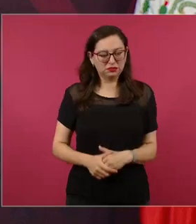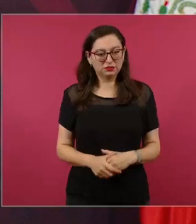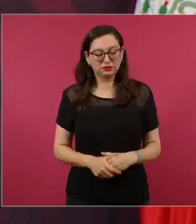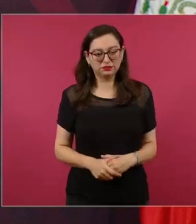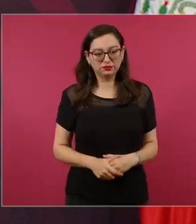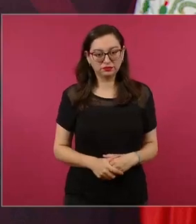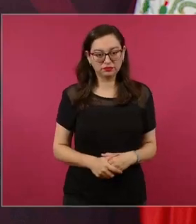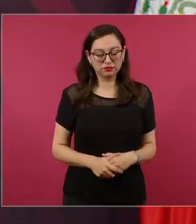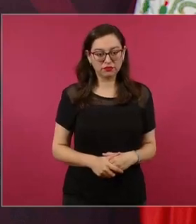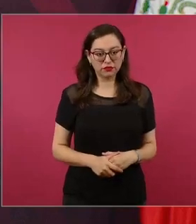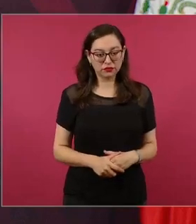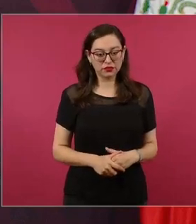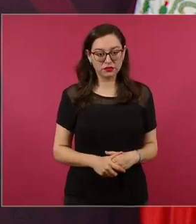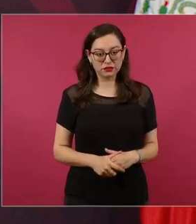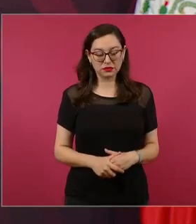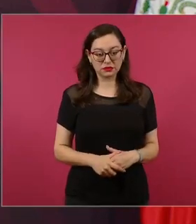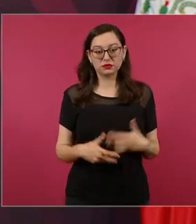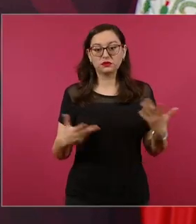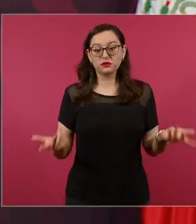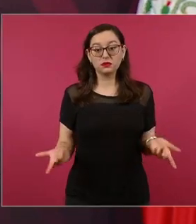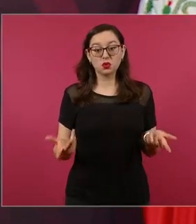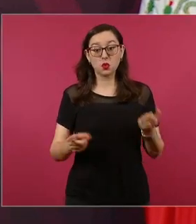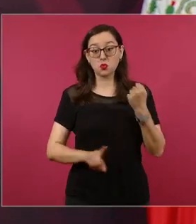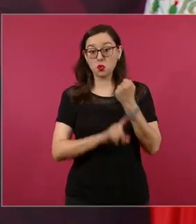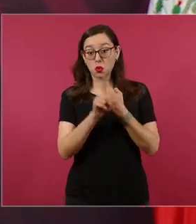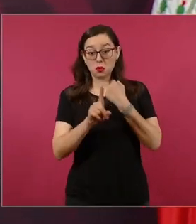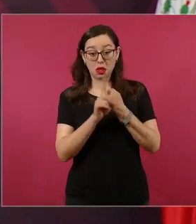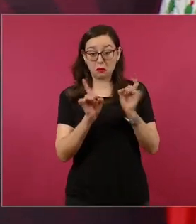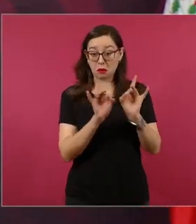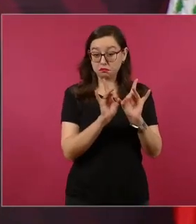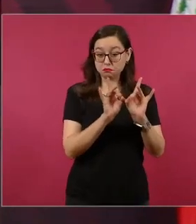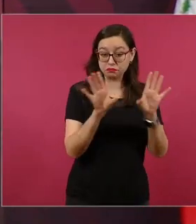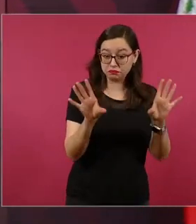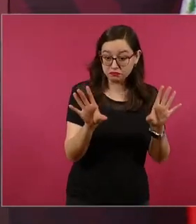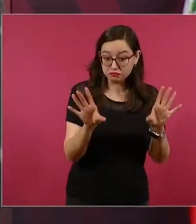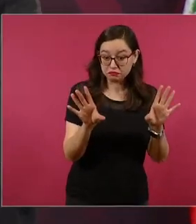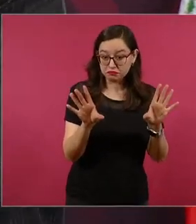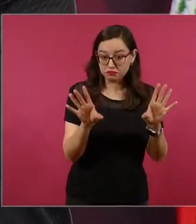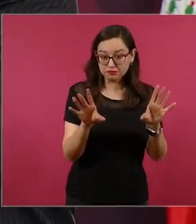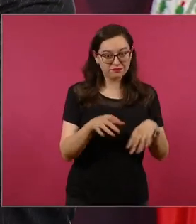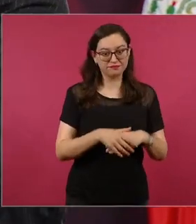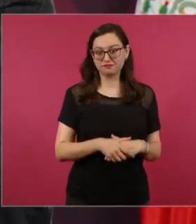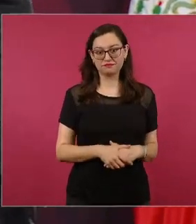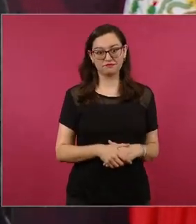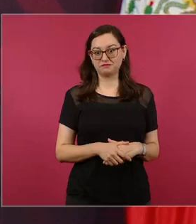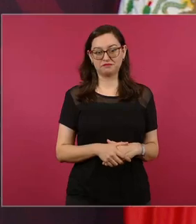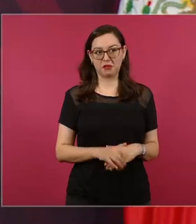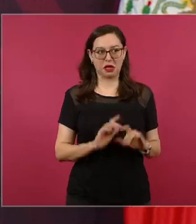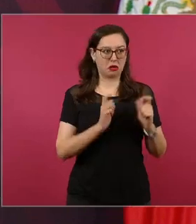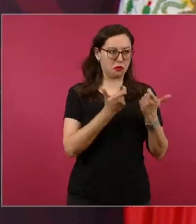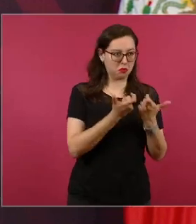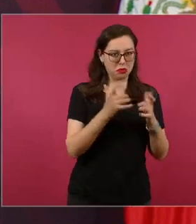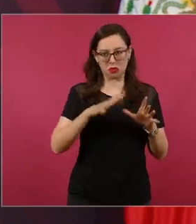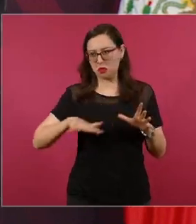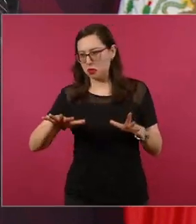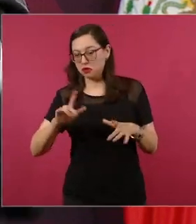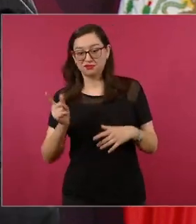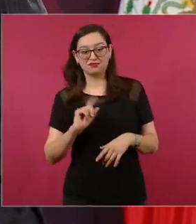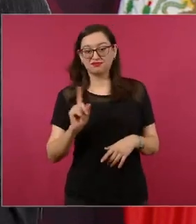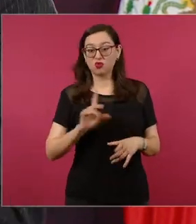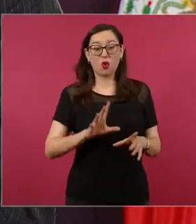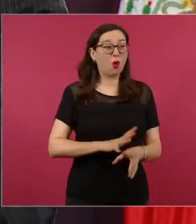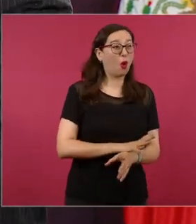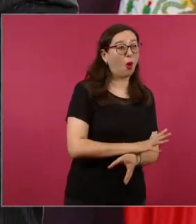porque no era una crisis que solo tenía que ver con lo económico, con lo social, no,